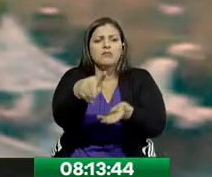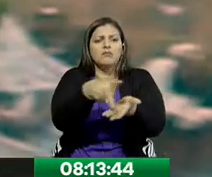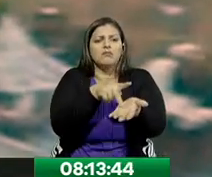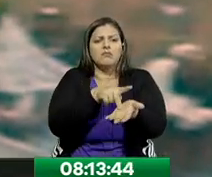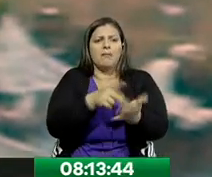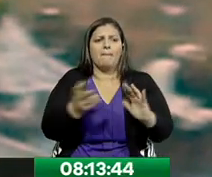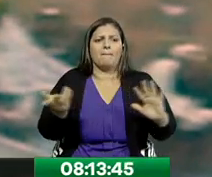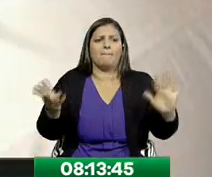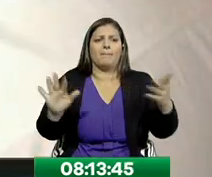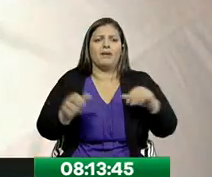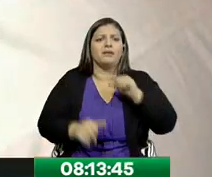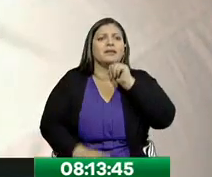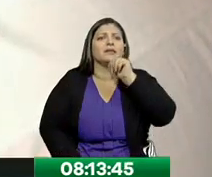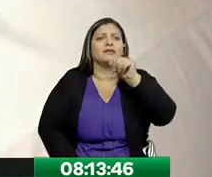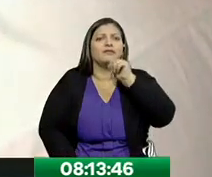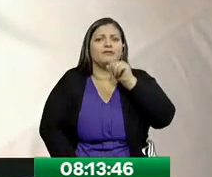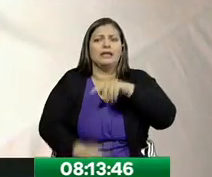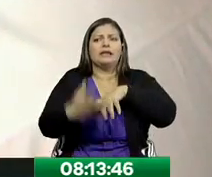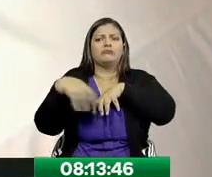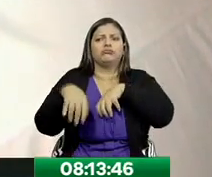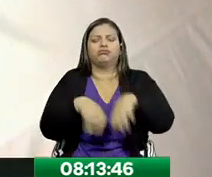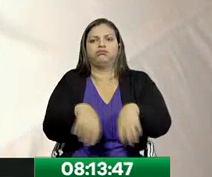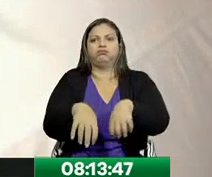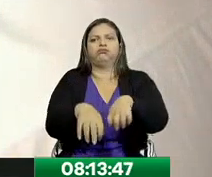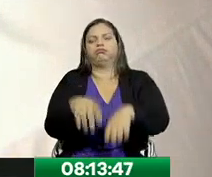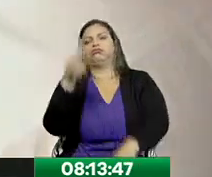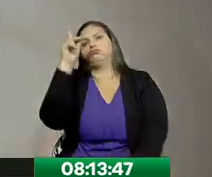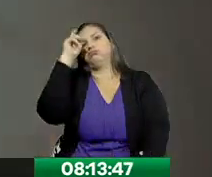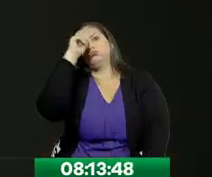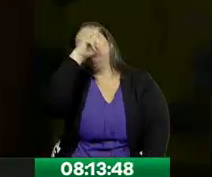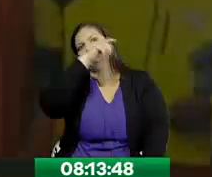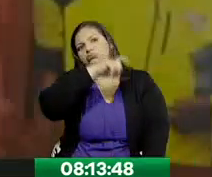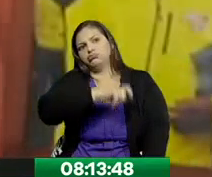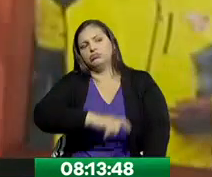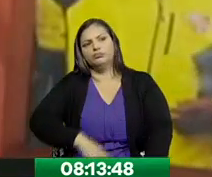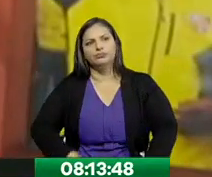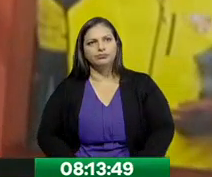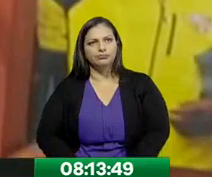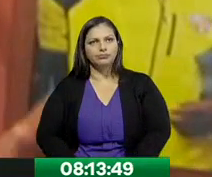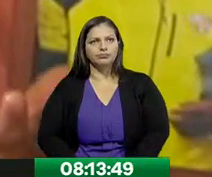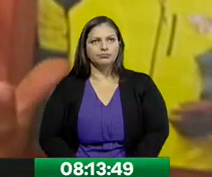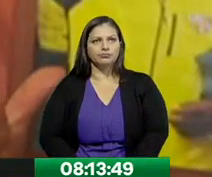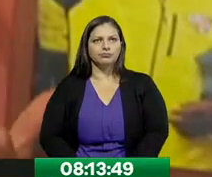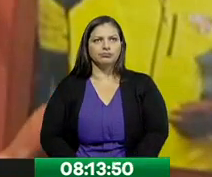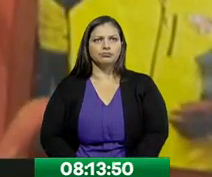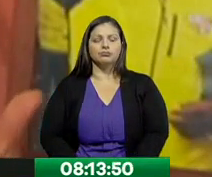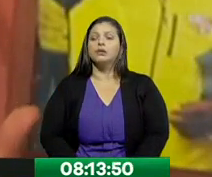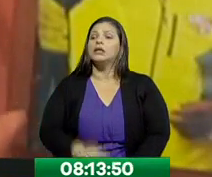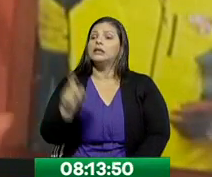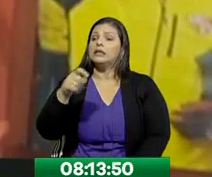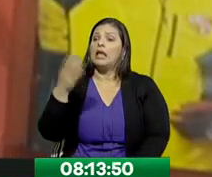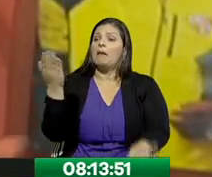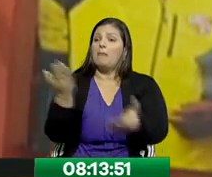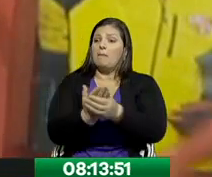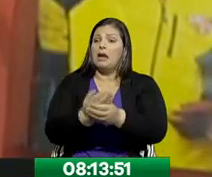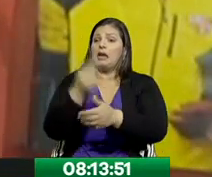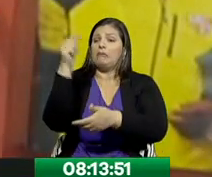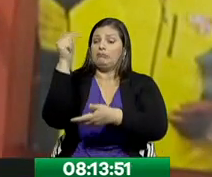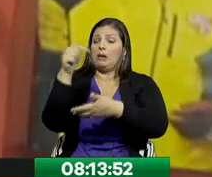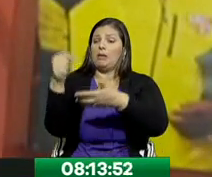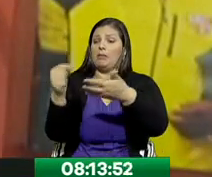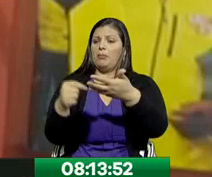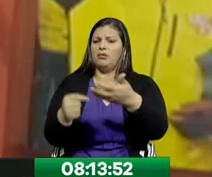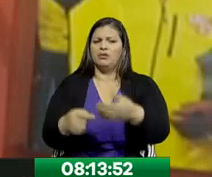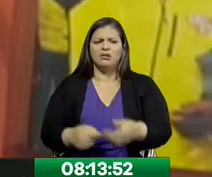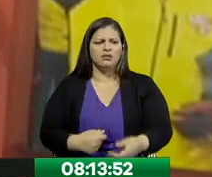de tránsito es un trámite complejo e infructuoso, afirma. Pero nos dijeron, ustedes tienen que traer este otro papel. Y si no nos lo dan,